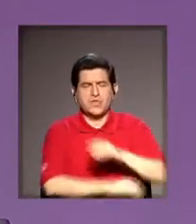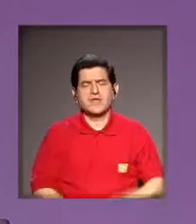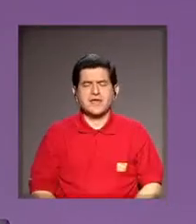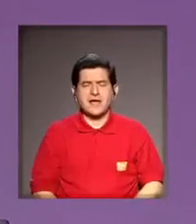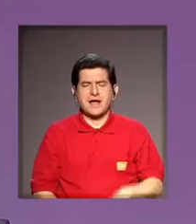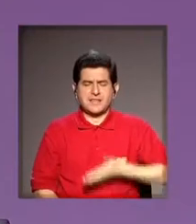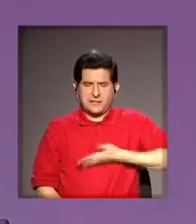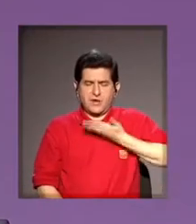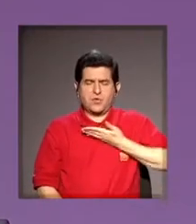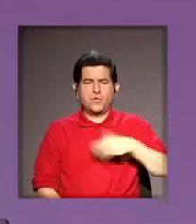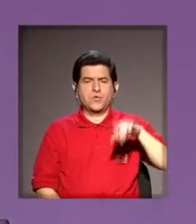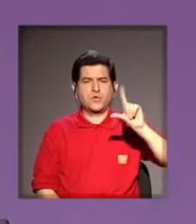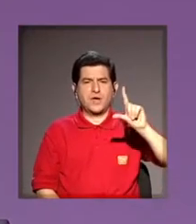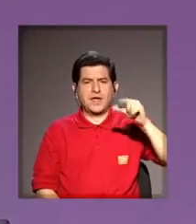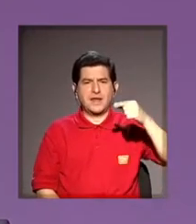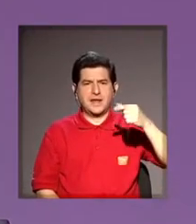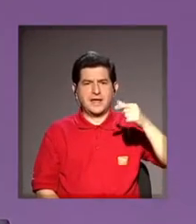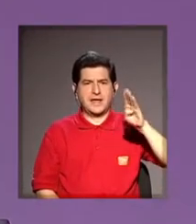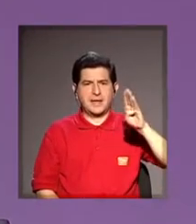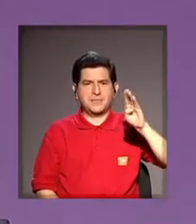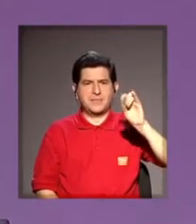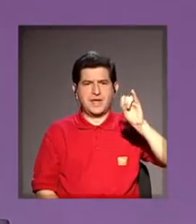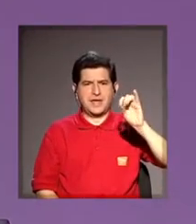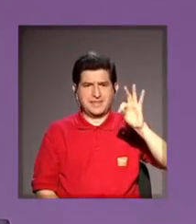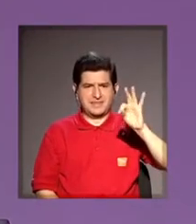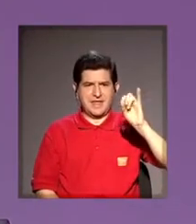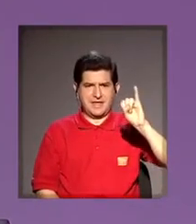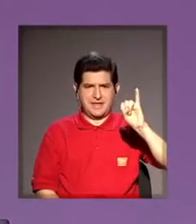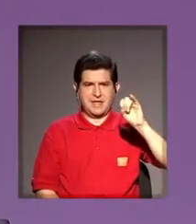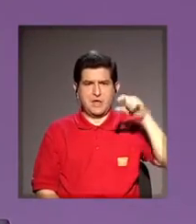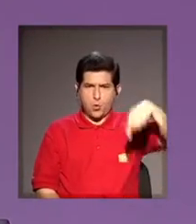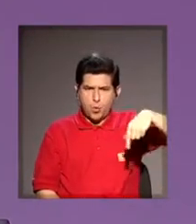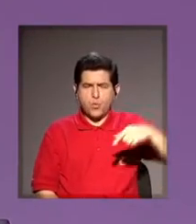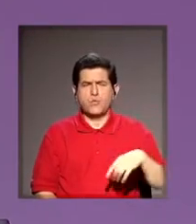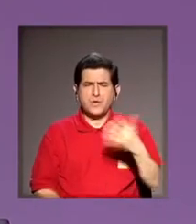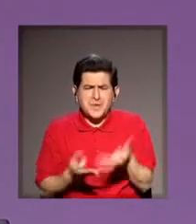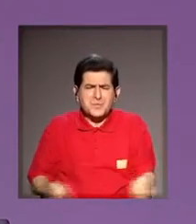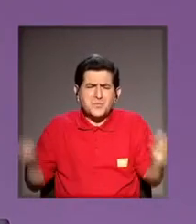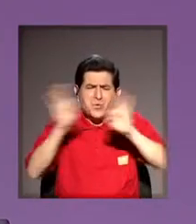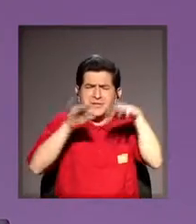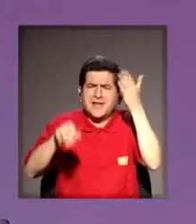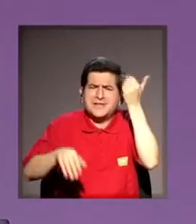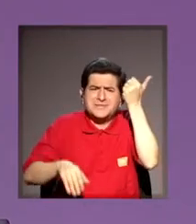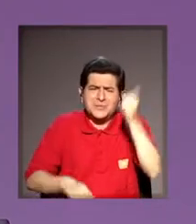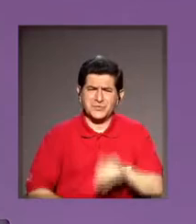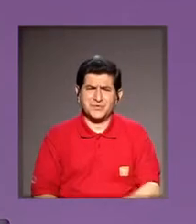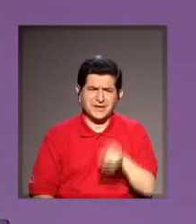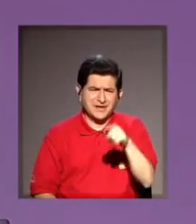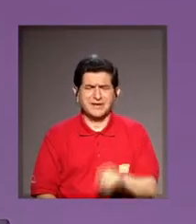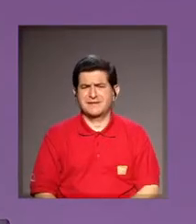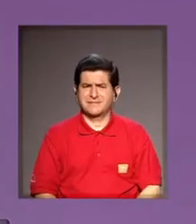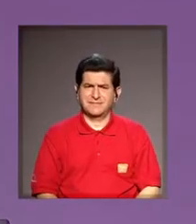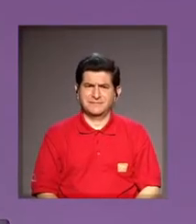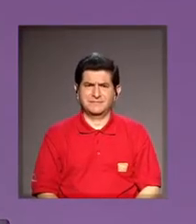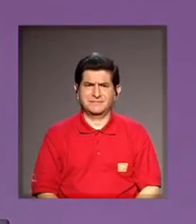lo dice usted tiene toda la razón de donde nada sé cuál es su importancia porque se hace esta conmemoración